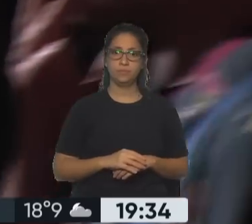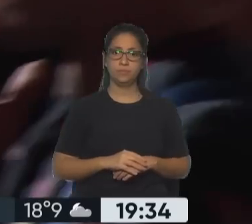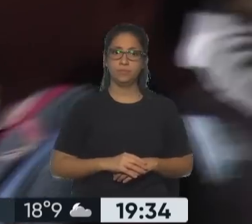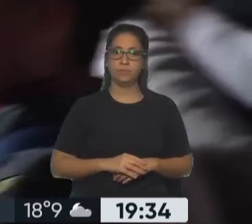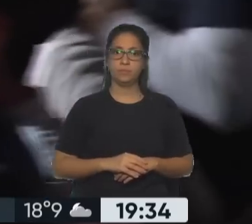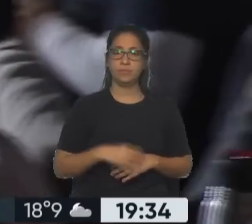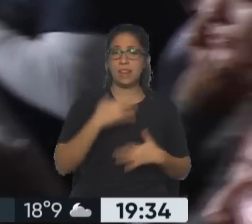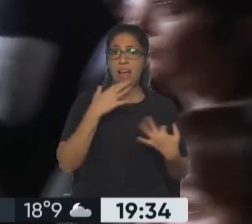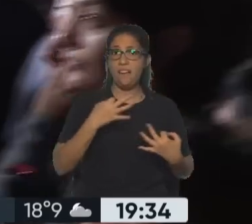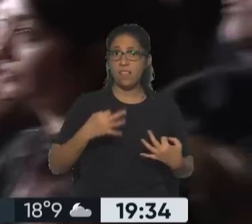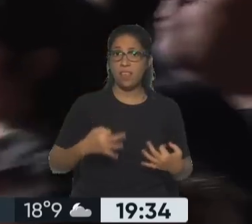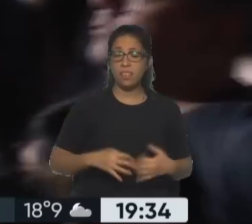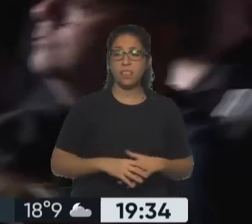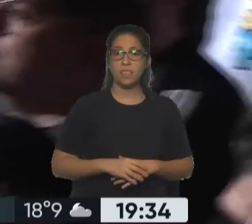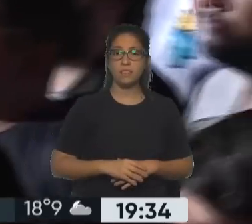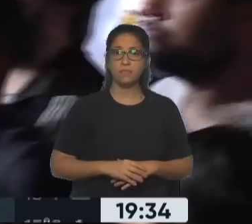Y la verdad,